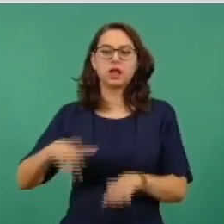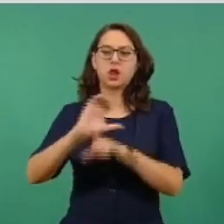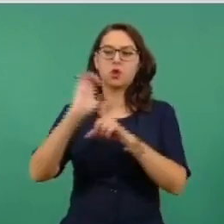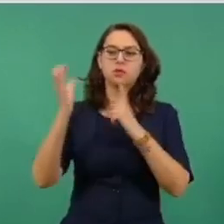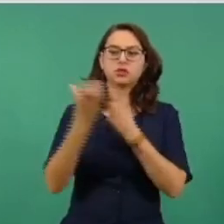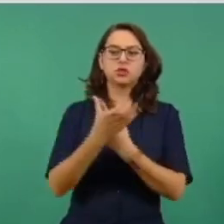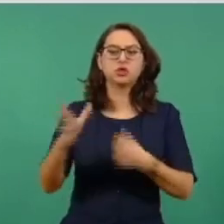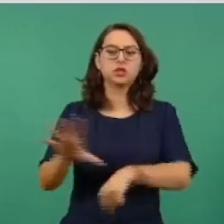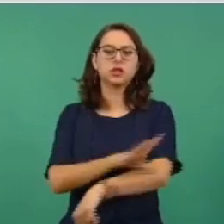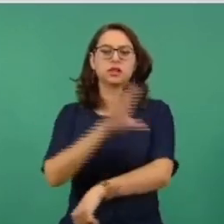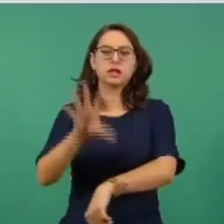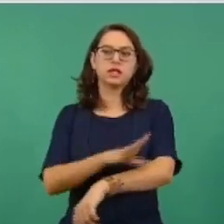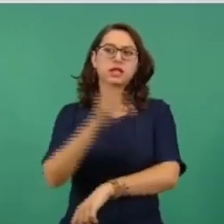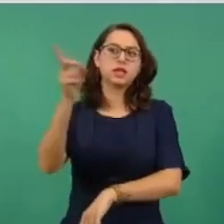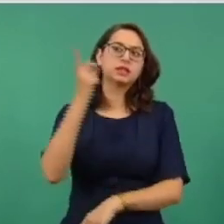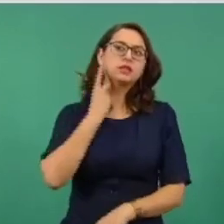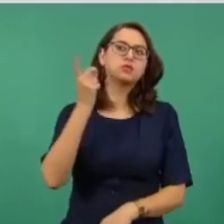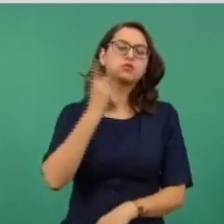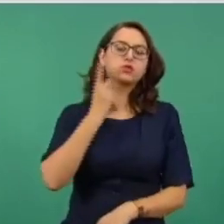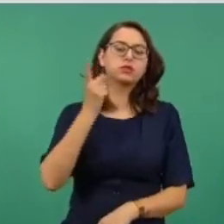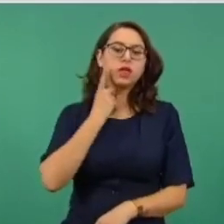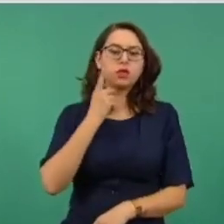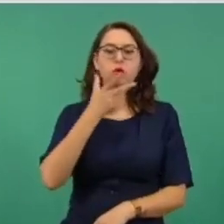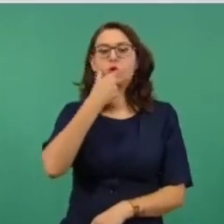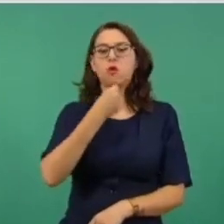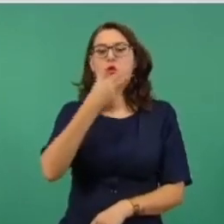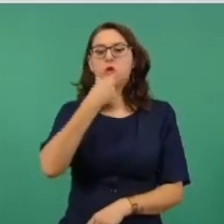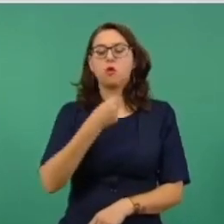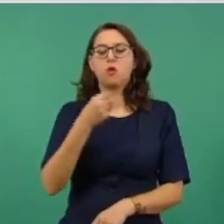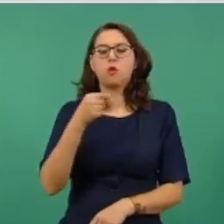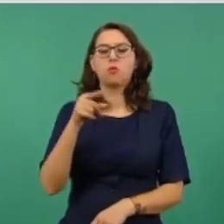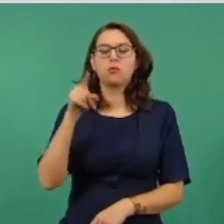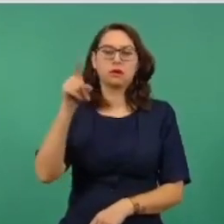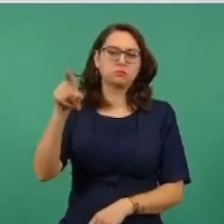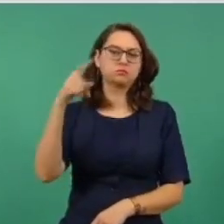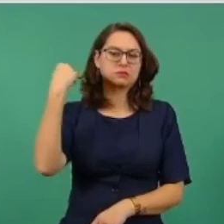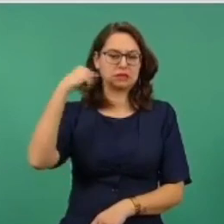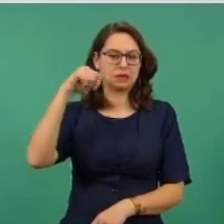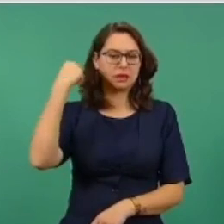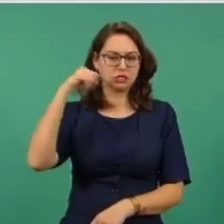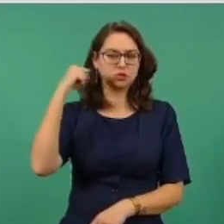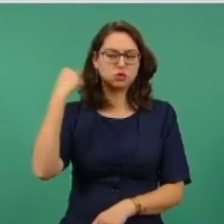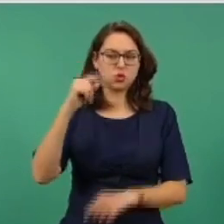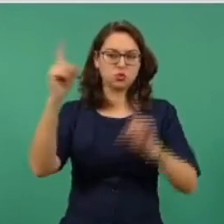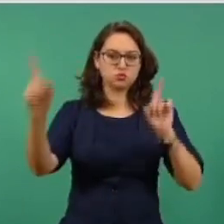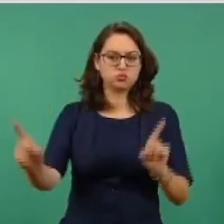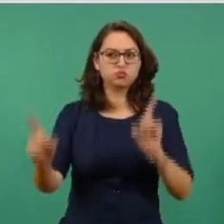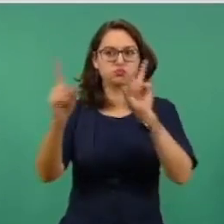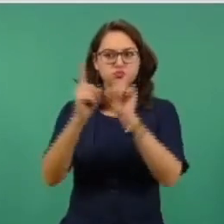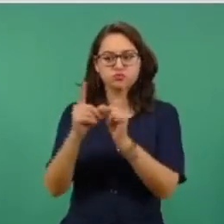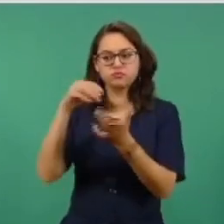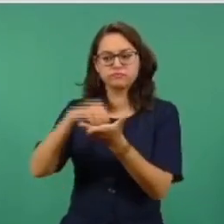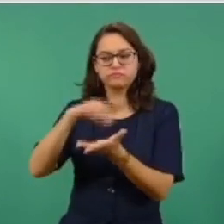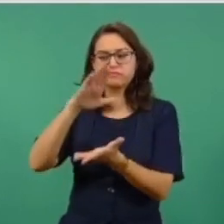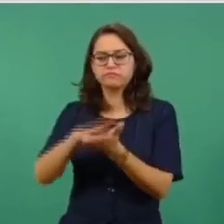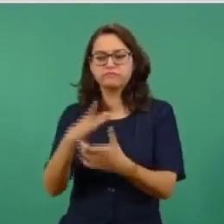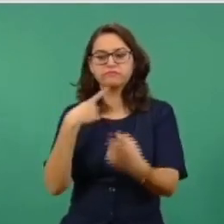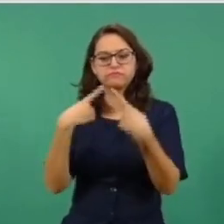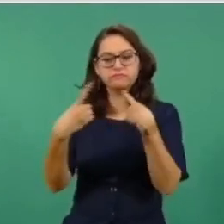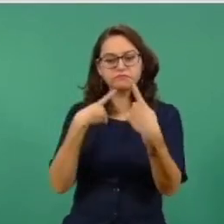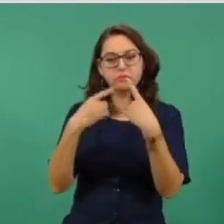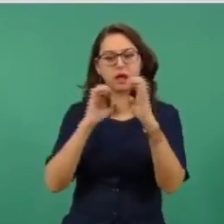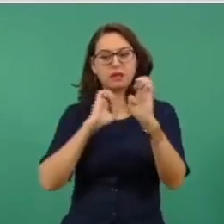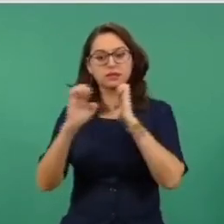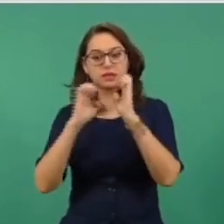Manuel Rodríguez, tabasqueño, en el cual pudimos constatar y se pudo dar